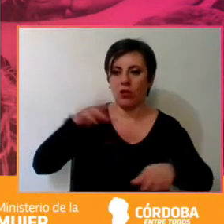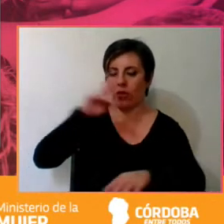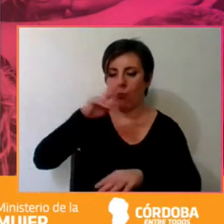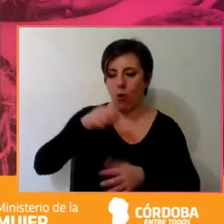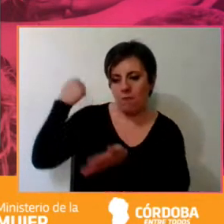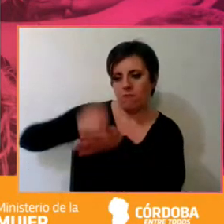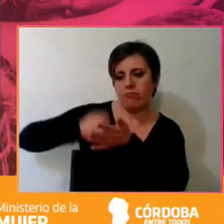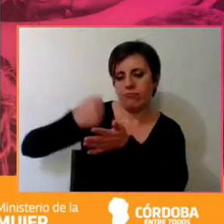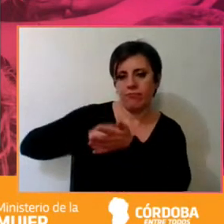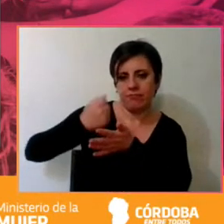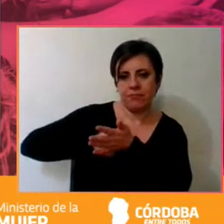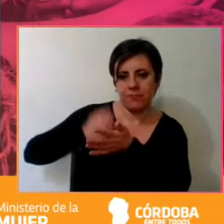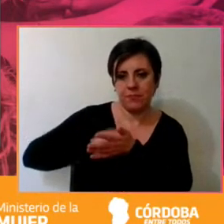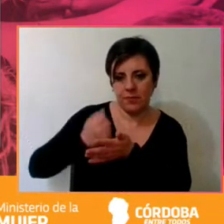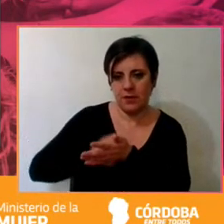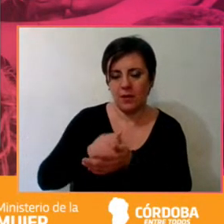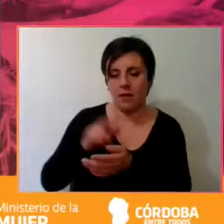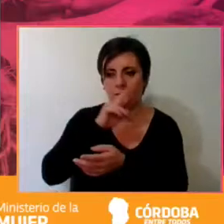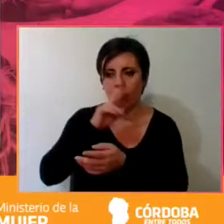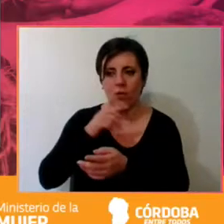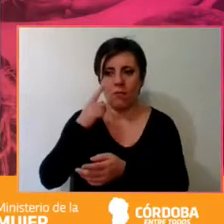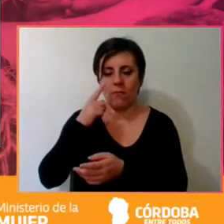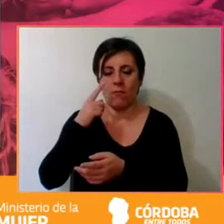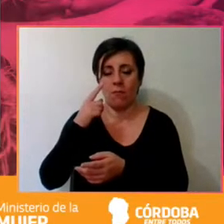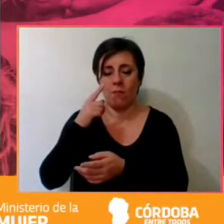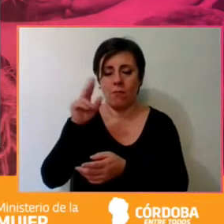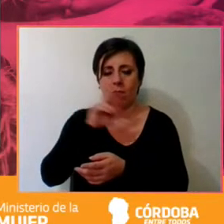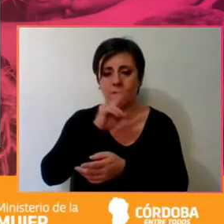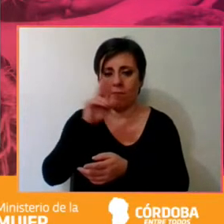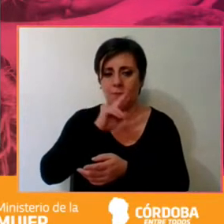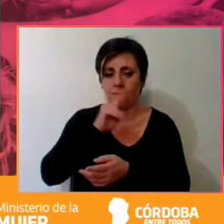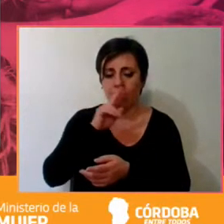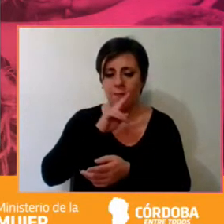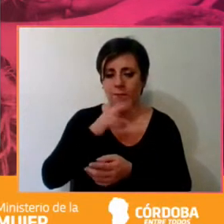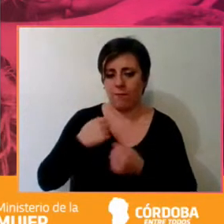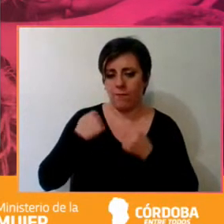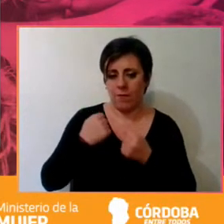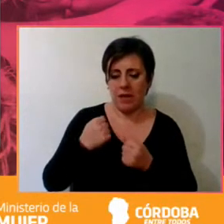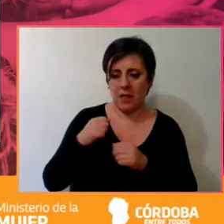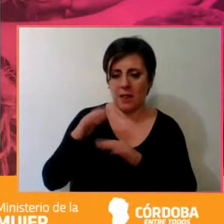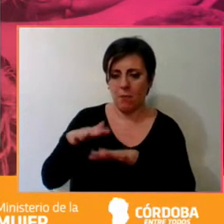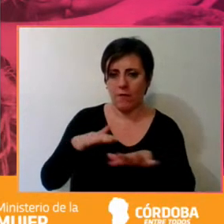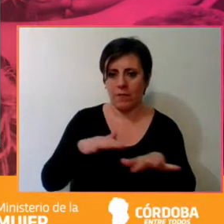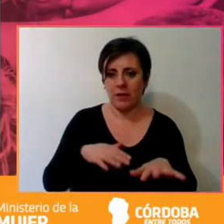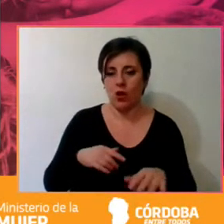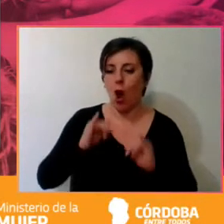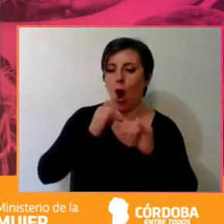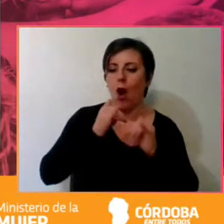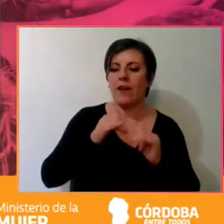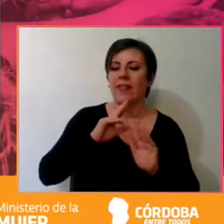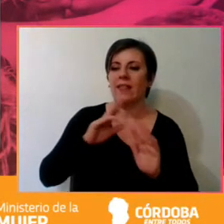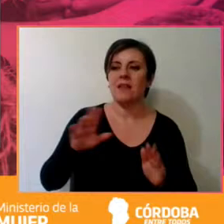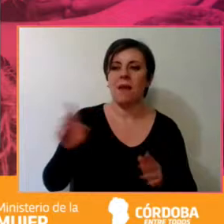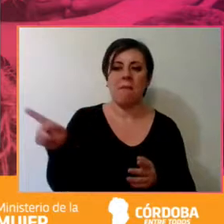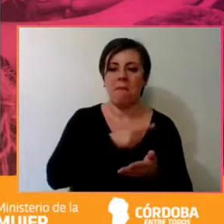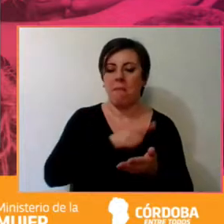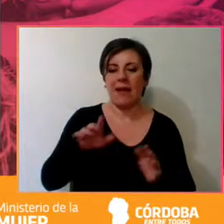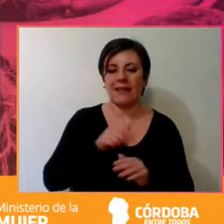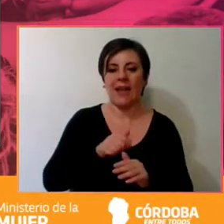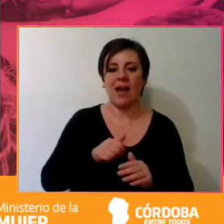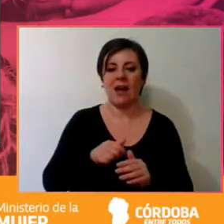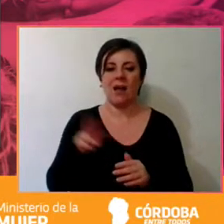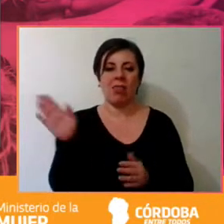fuerza también en el movimiento feminista, en la ola feminista actual, cuando son las jóvenes las que dicen terminemos con el sexismo en la educación, para que